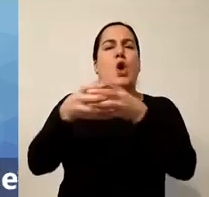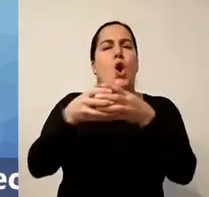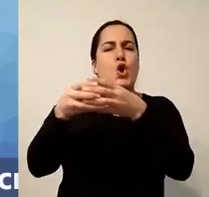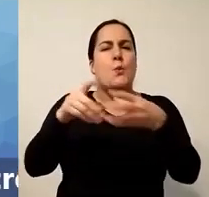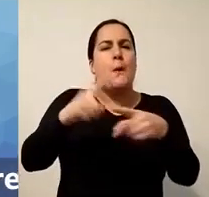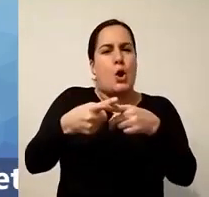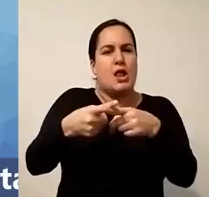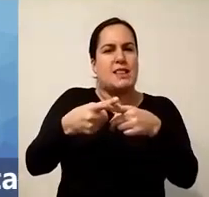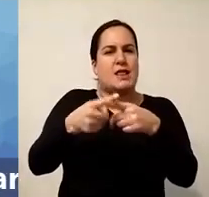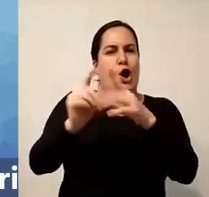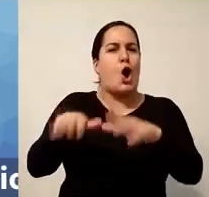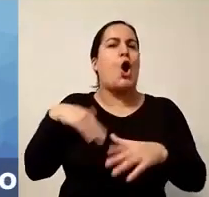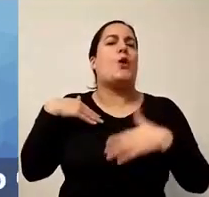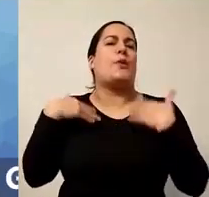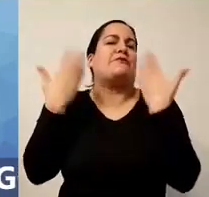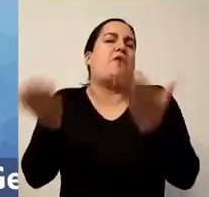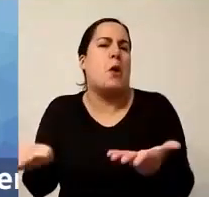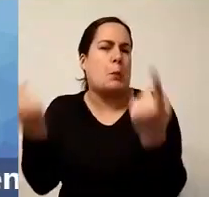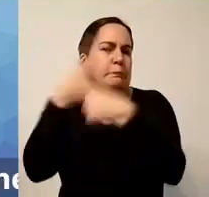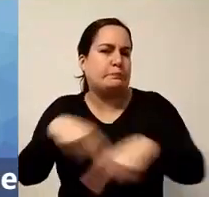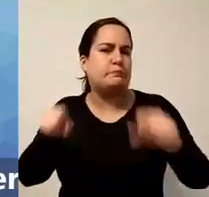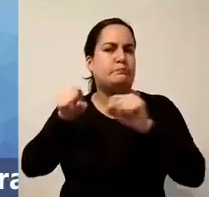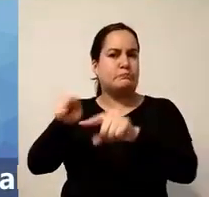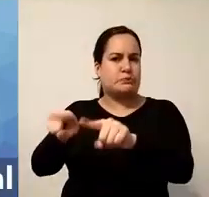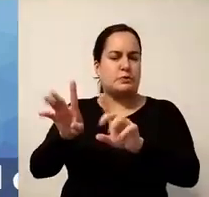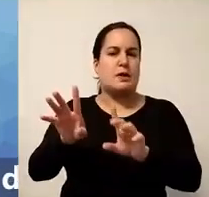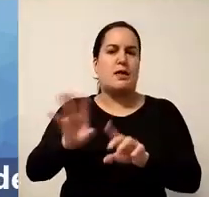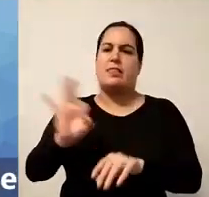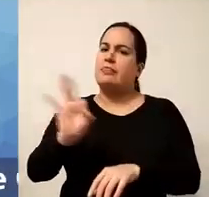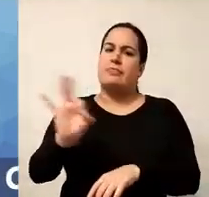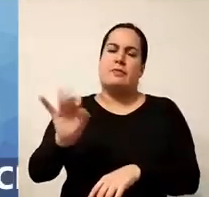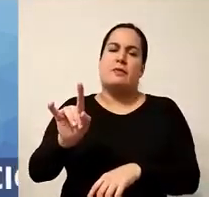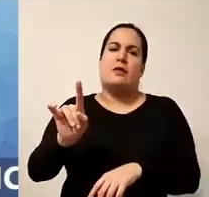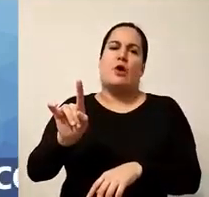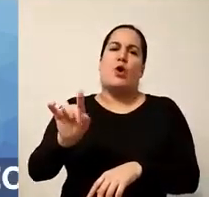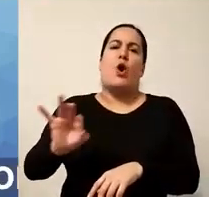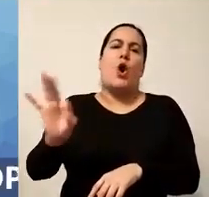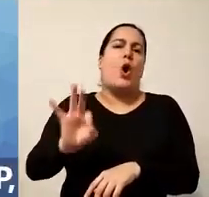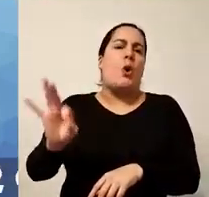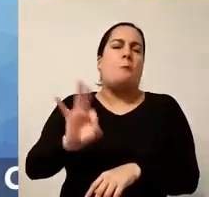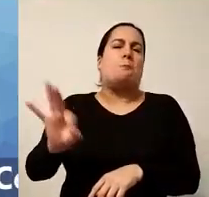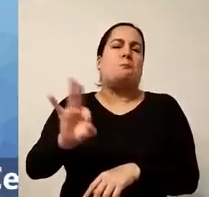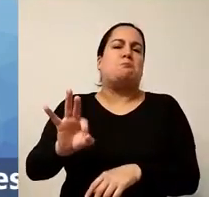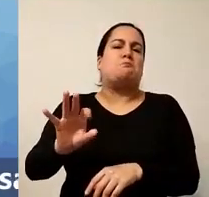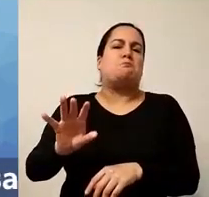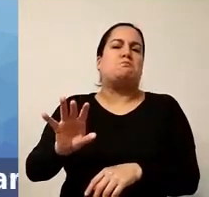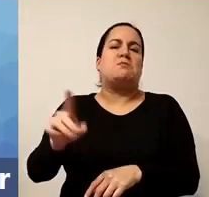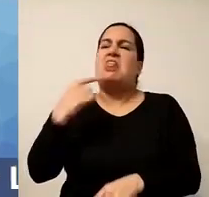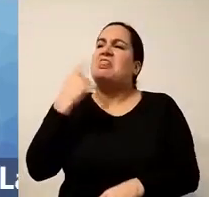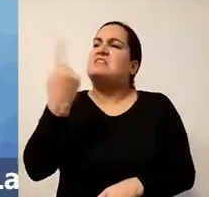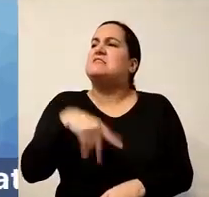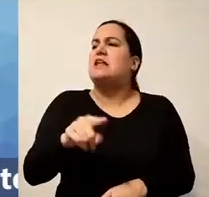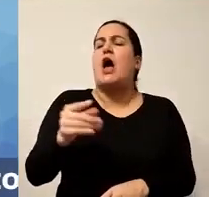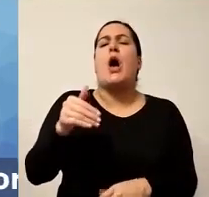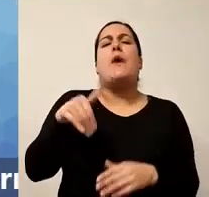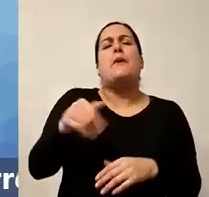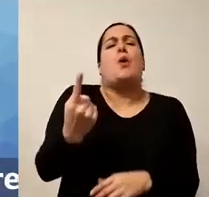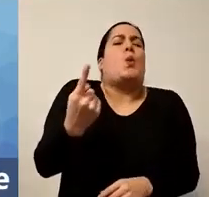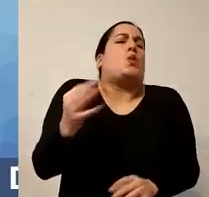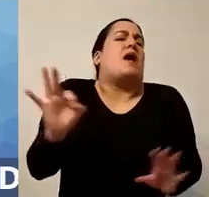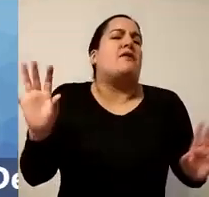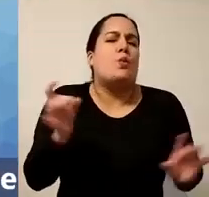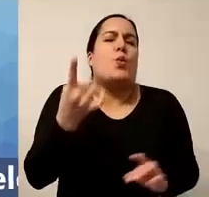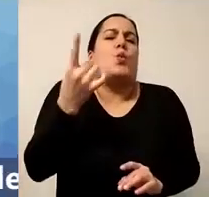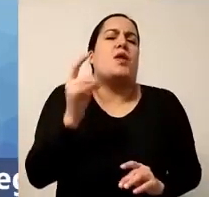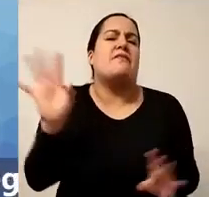de las mayorías y justamente tenemos también compañeras y compañeros que se destinen presupuesto real y